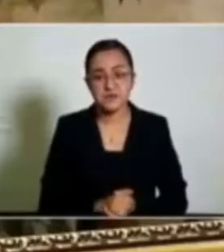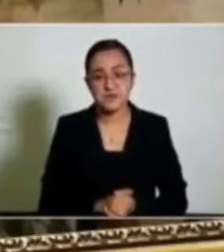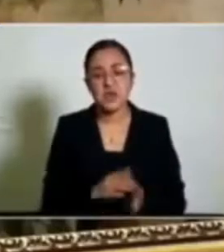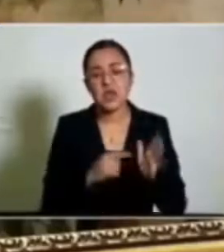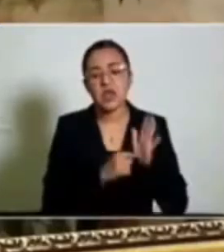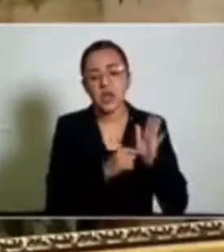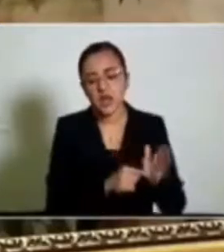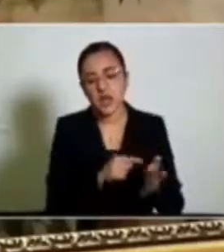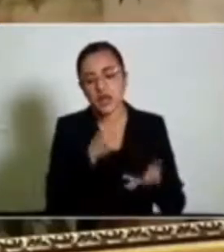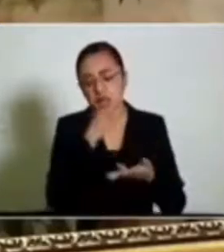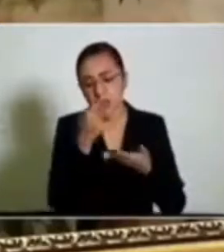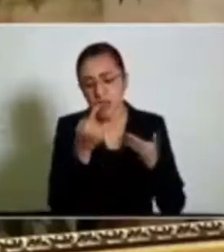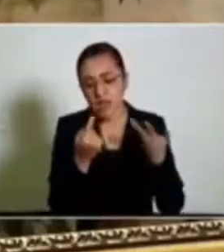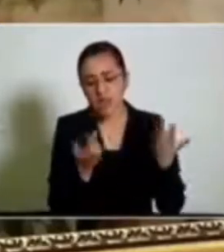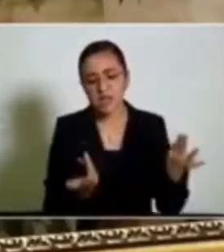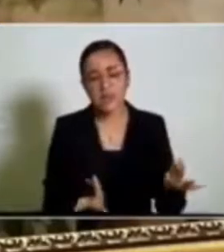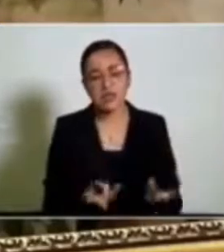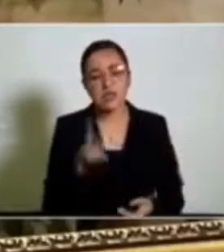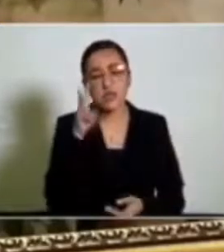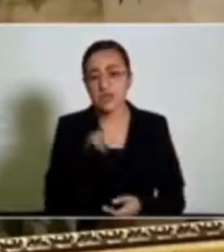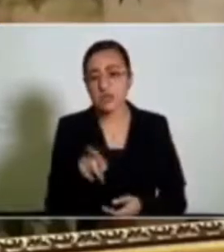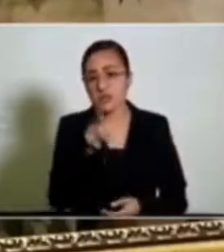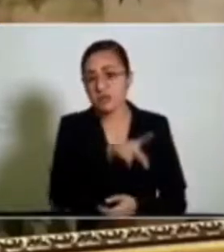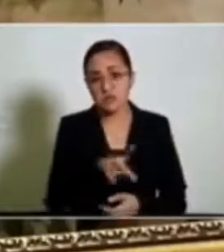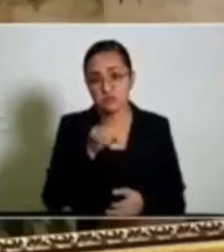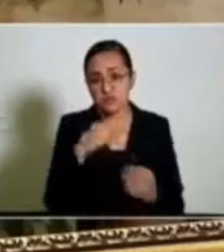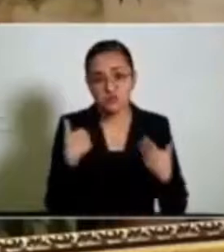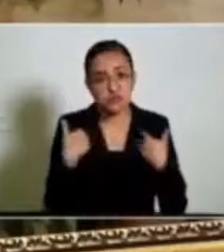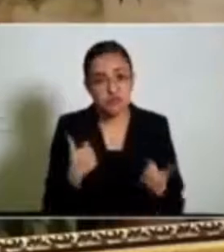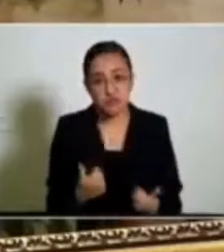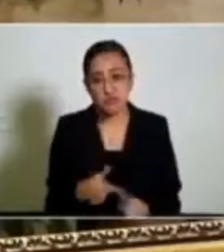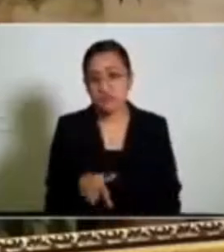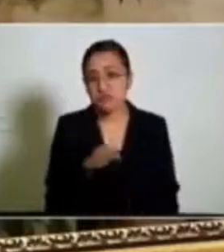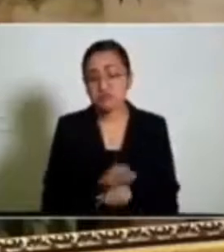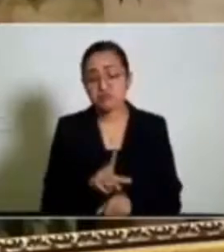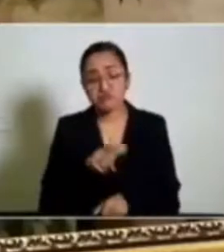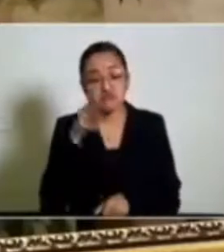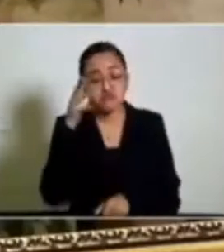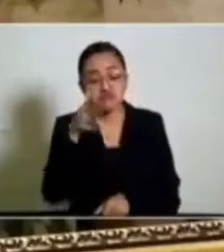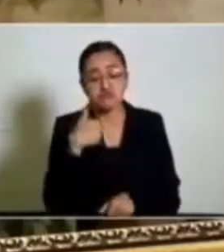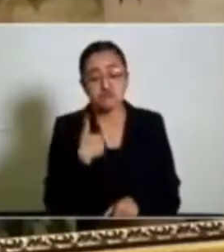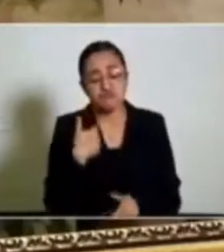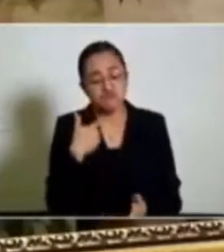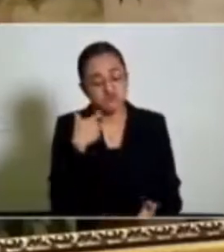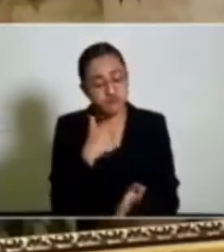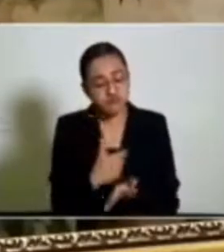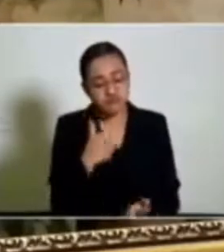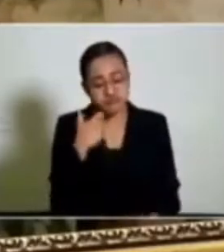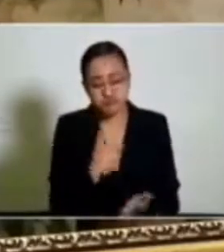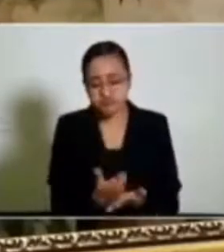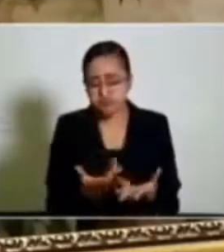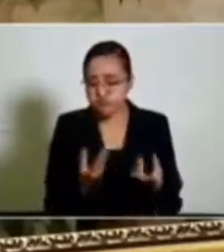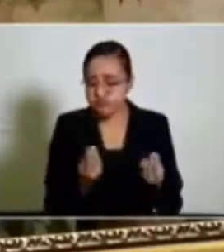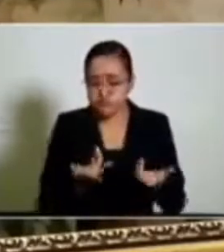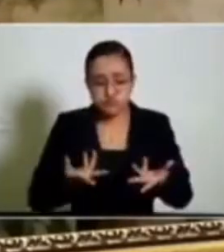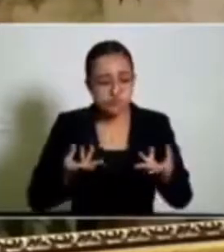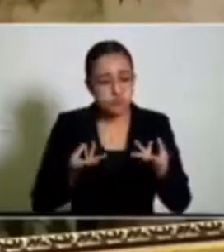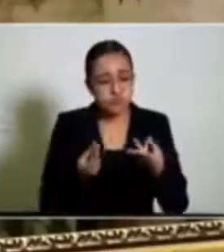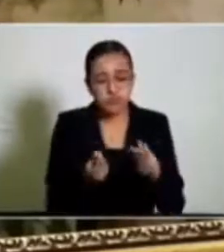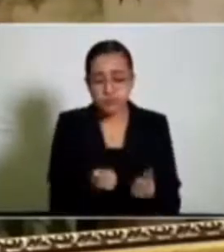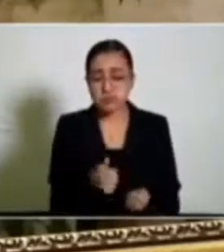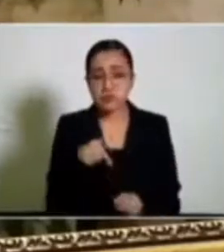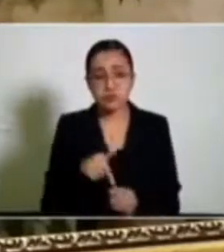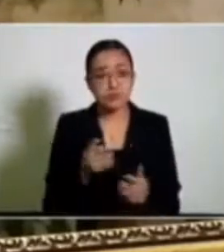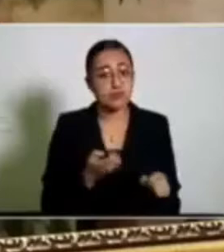decretos, va a ser muy cara, muy costosa para la salud en el estado